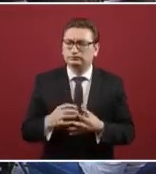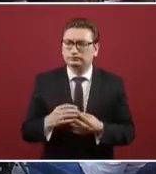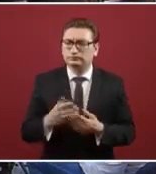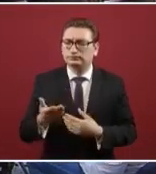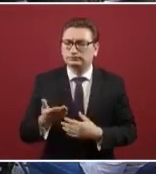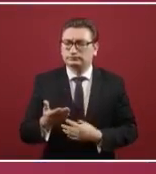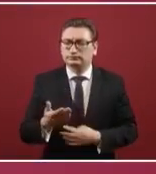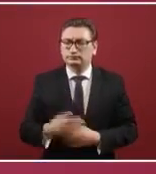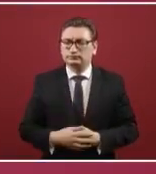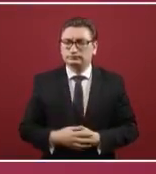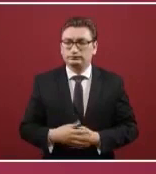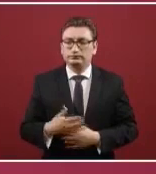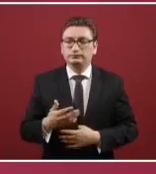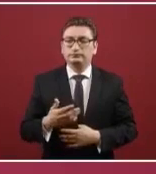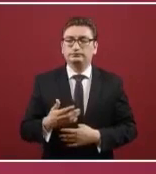Tengo